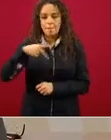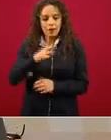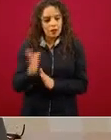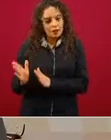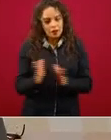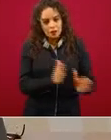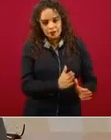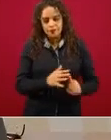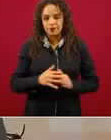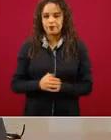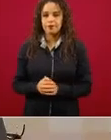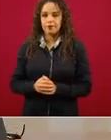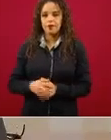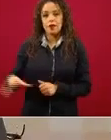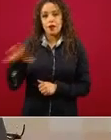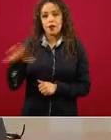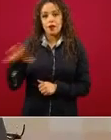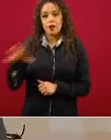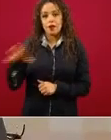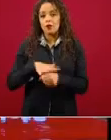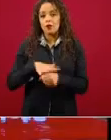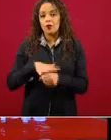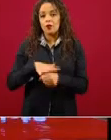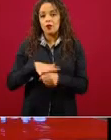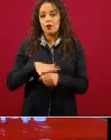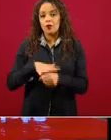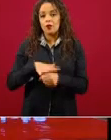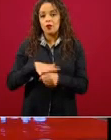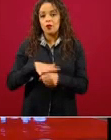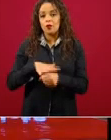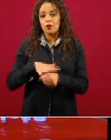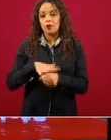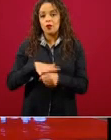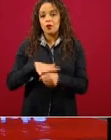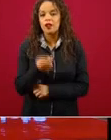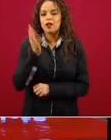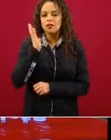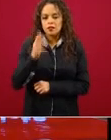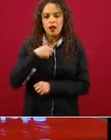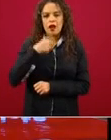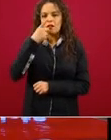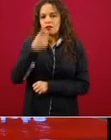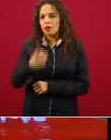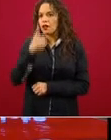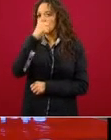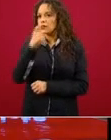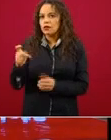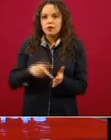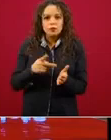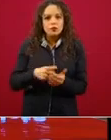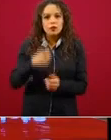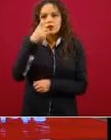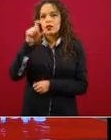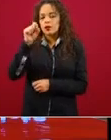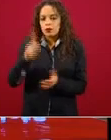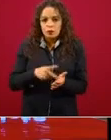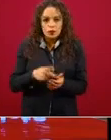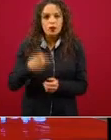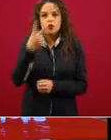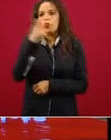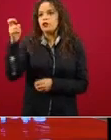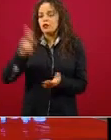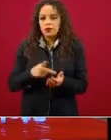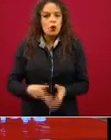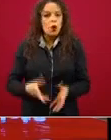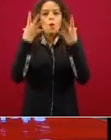está presente la necesidad. Hemos dicho una, otra, 100 veces, 120 veces, 200 veces, muchísimas